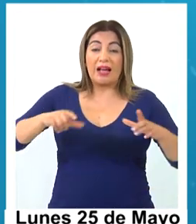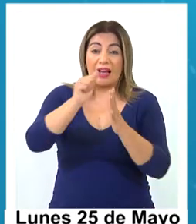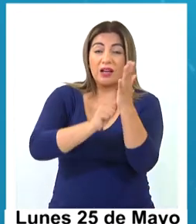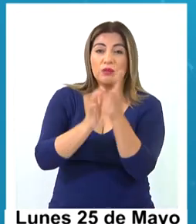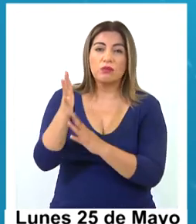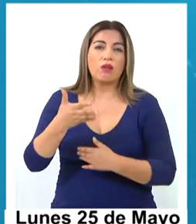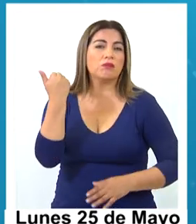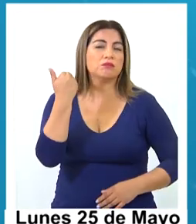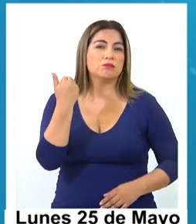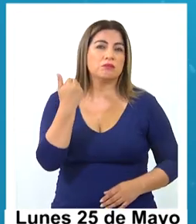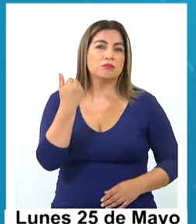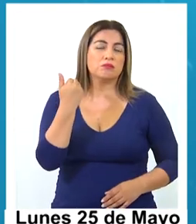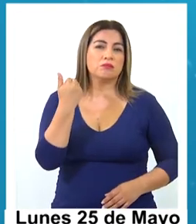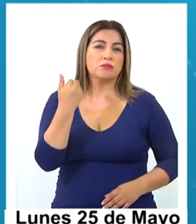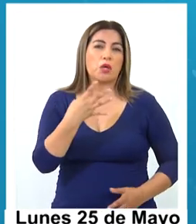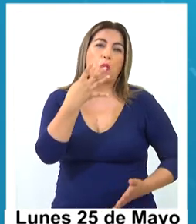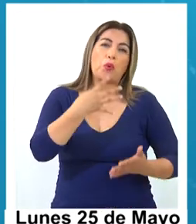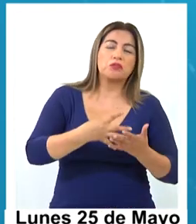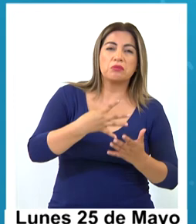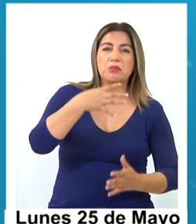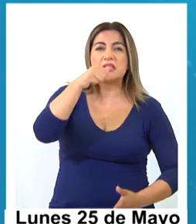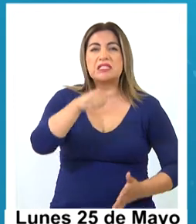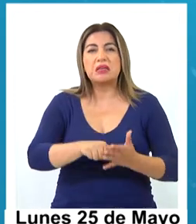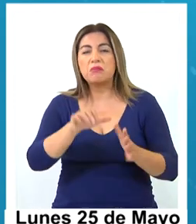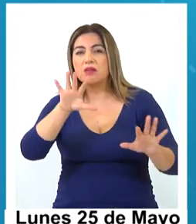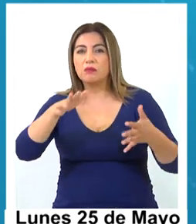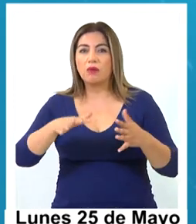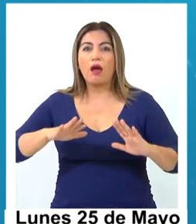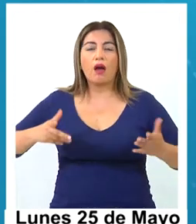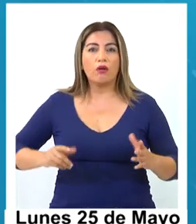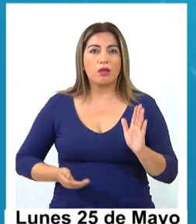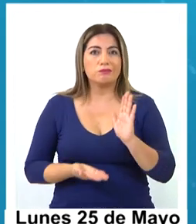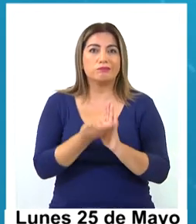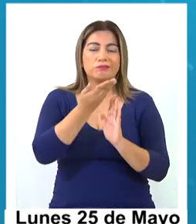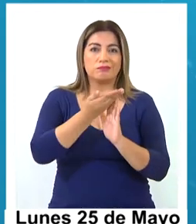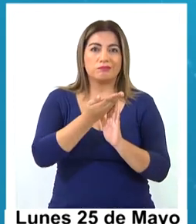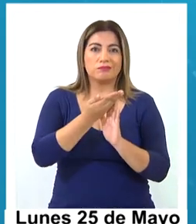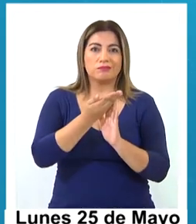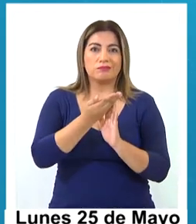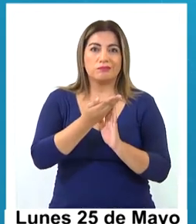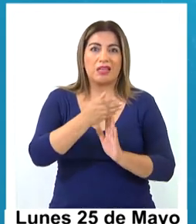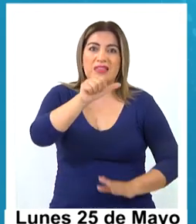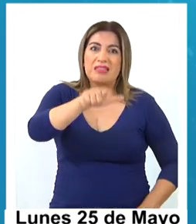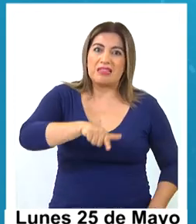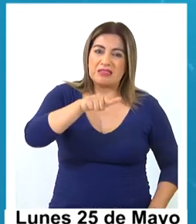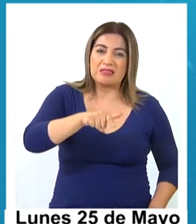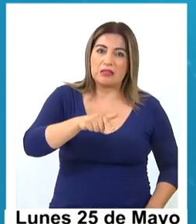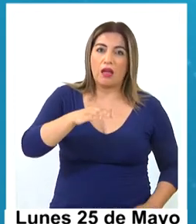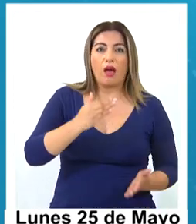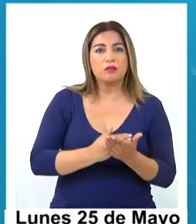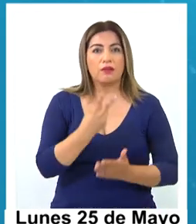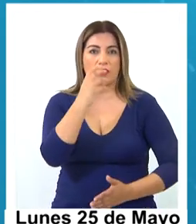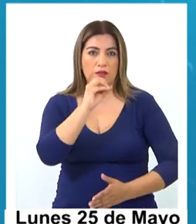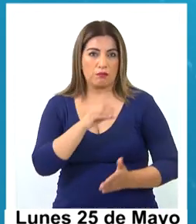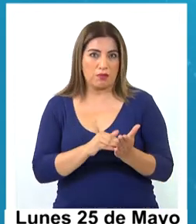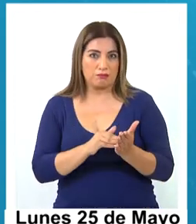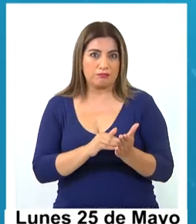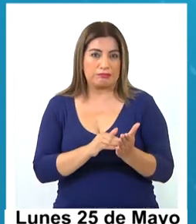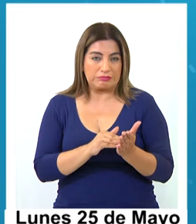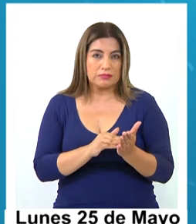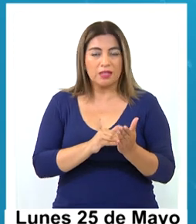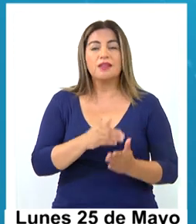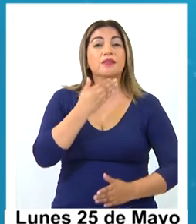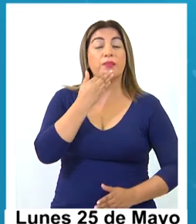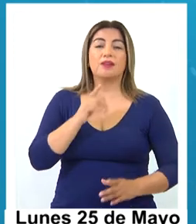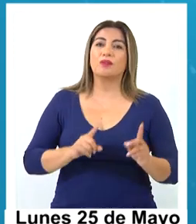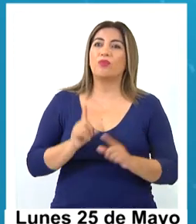y una caja de guantes costaba entre cuatro mil y seis mil pesos ahora fácilmente la encuentras entre 17 y 20 mil pesos